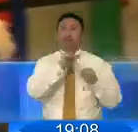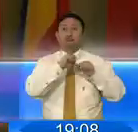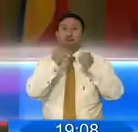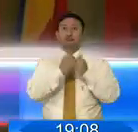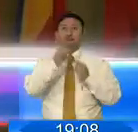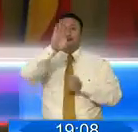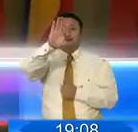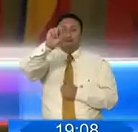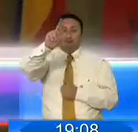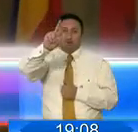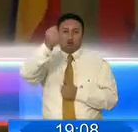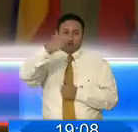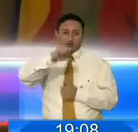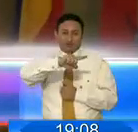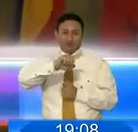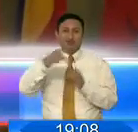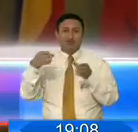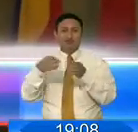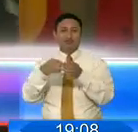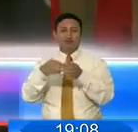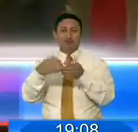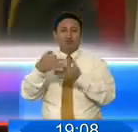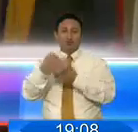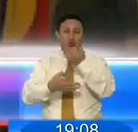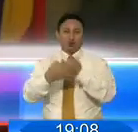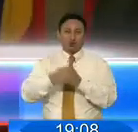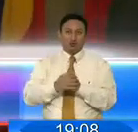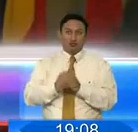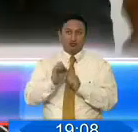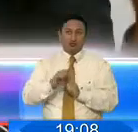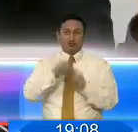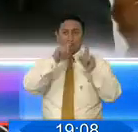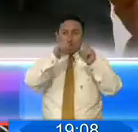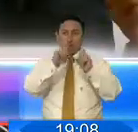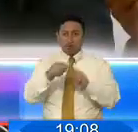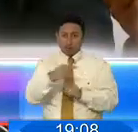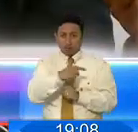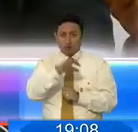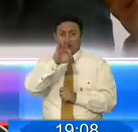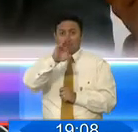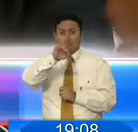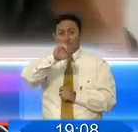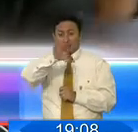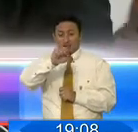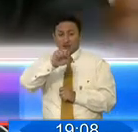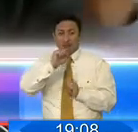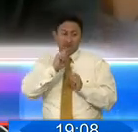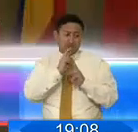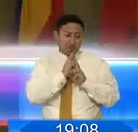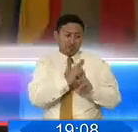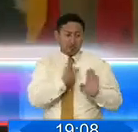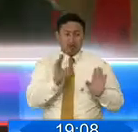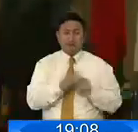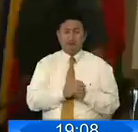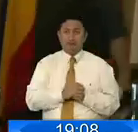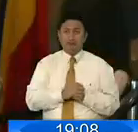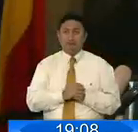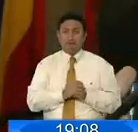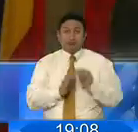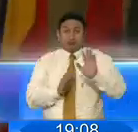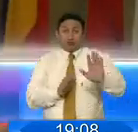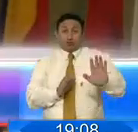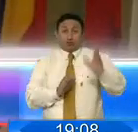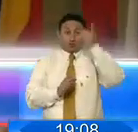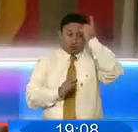cristiano y miembro de la Comisión de Justicia, responde a los cuestionamientos de Fajardo de forma salomónica. Tiene derecho a